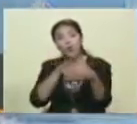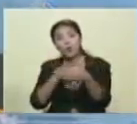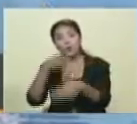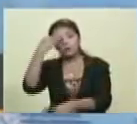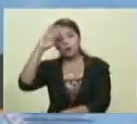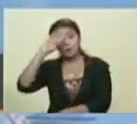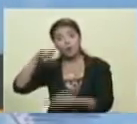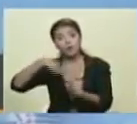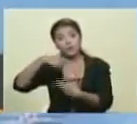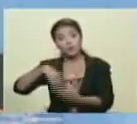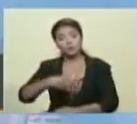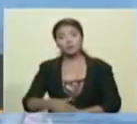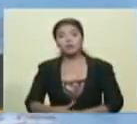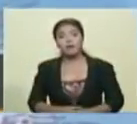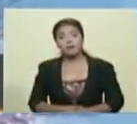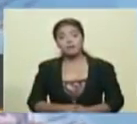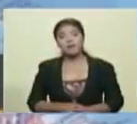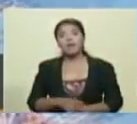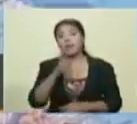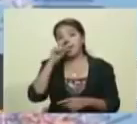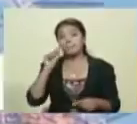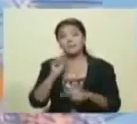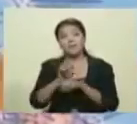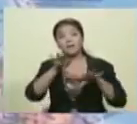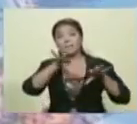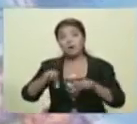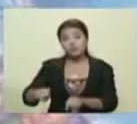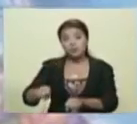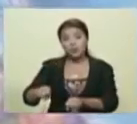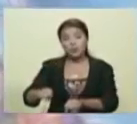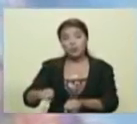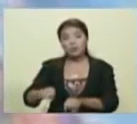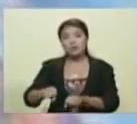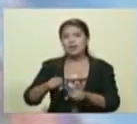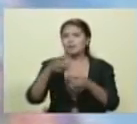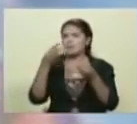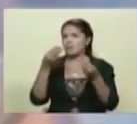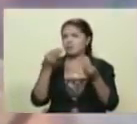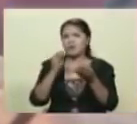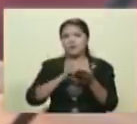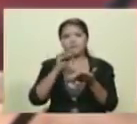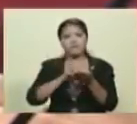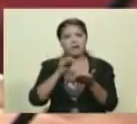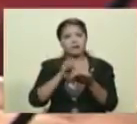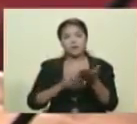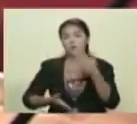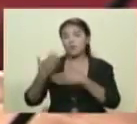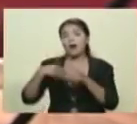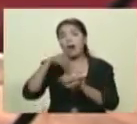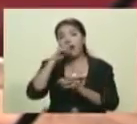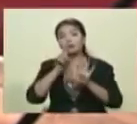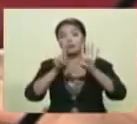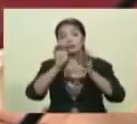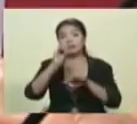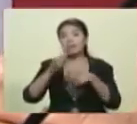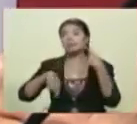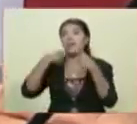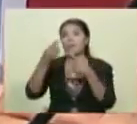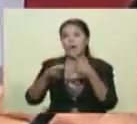revolucionaria y la amenaza de invasión en varias oportunidades durante la década de 60 después de Playa